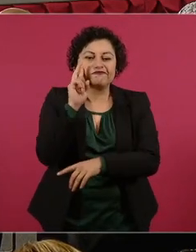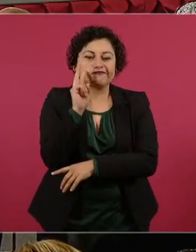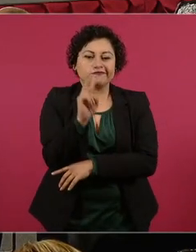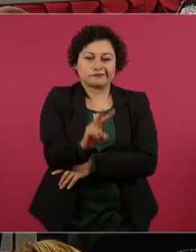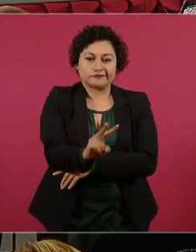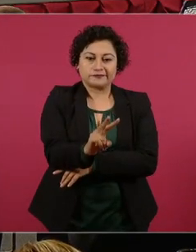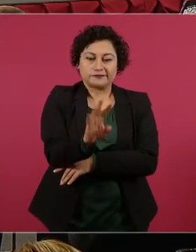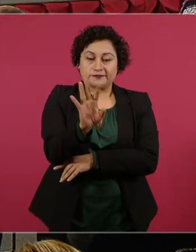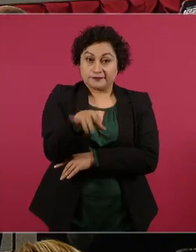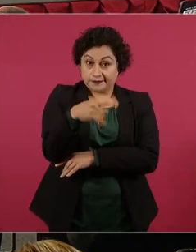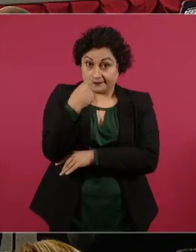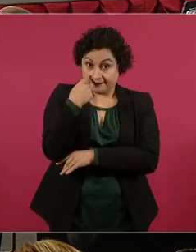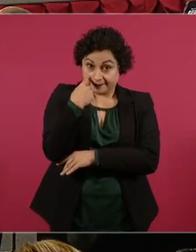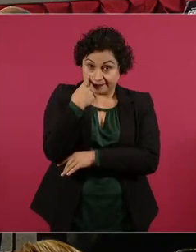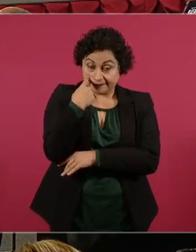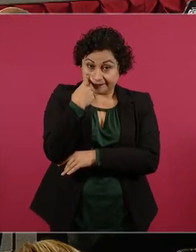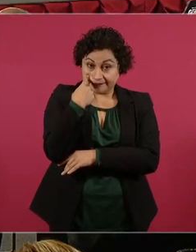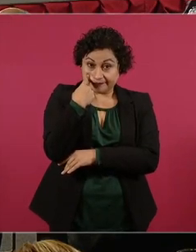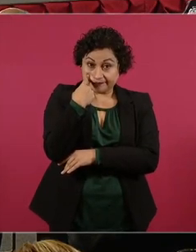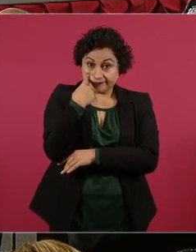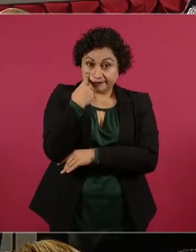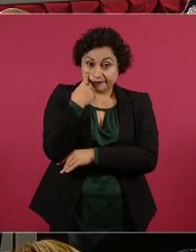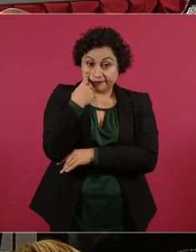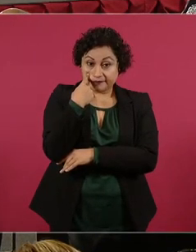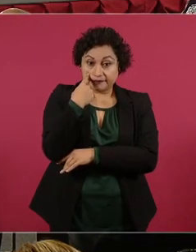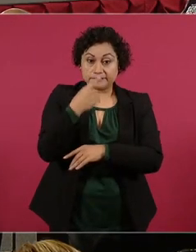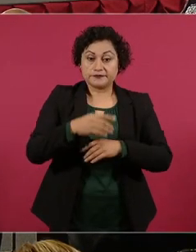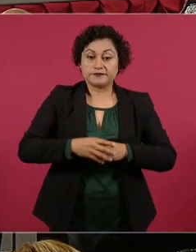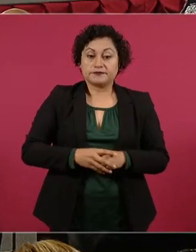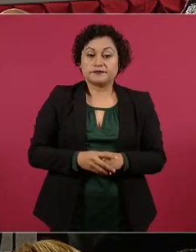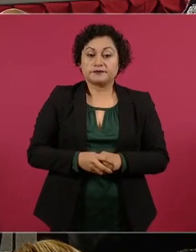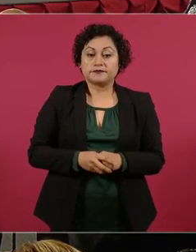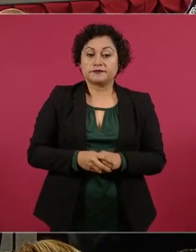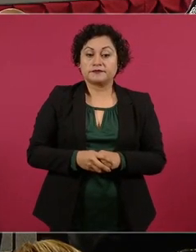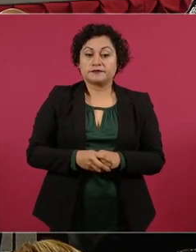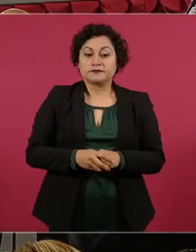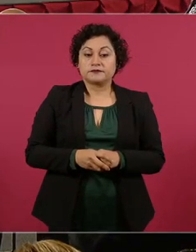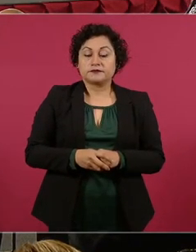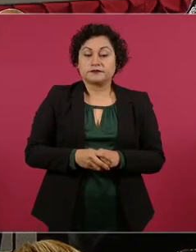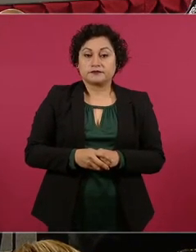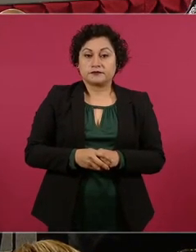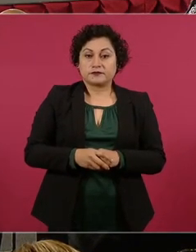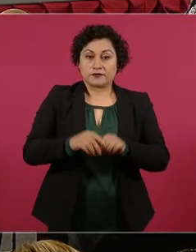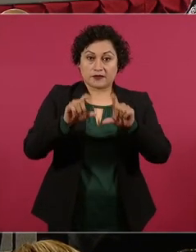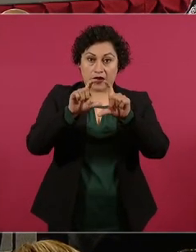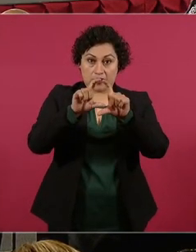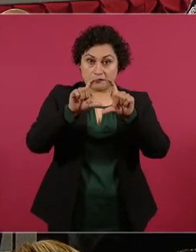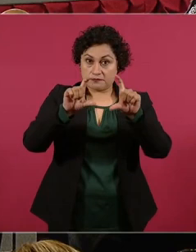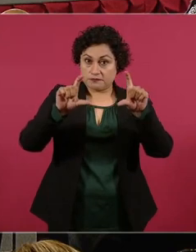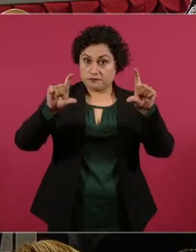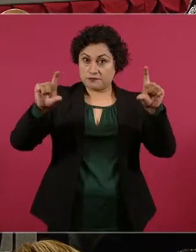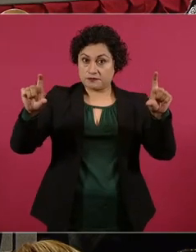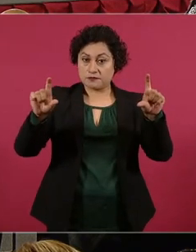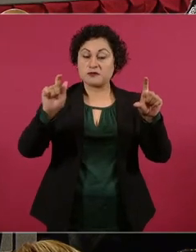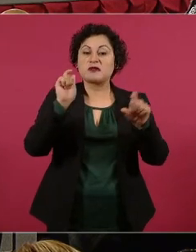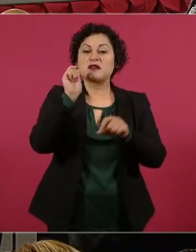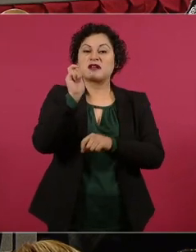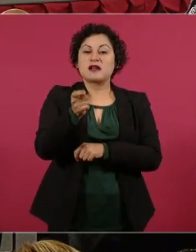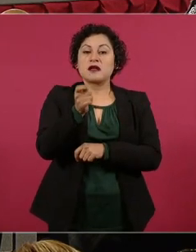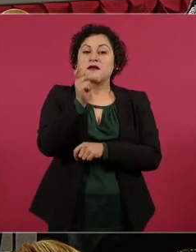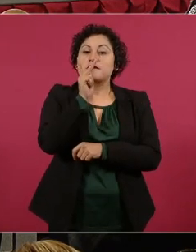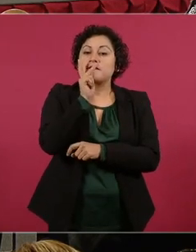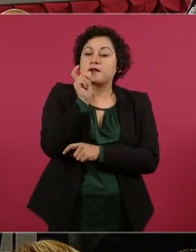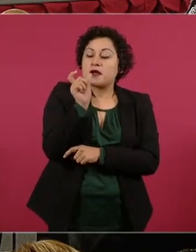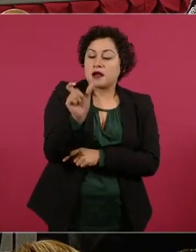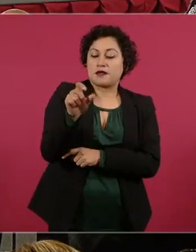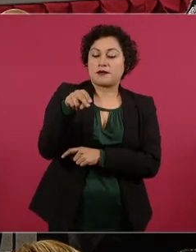si ustedes se dan cuenta, en la barra superior, vamos a ver cómo no pone narcopresidente AMLO,